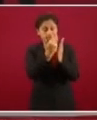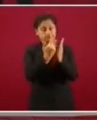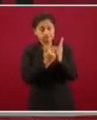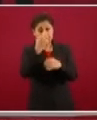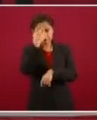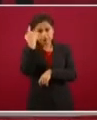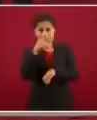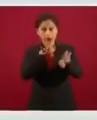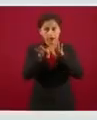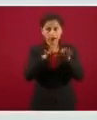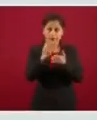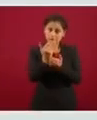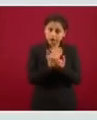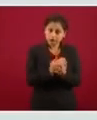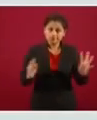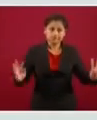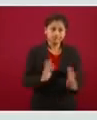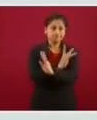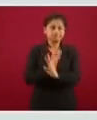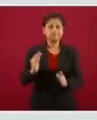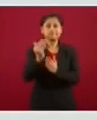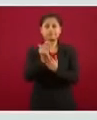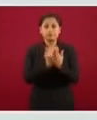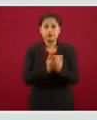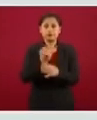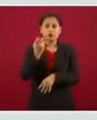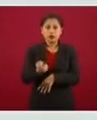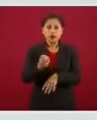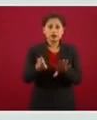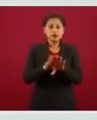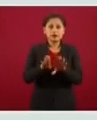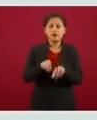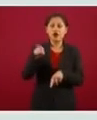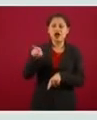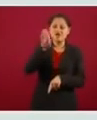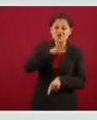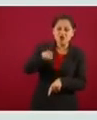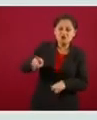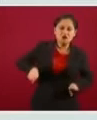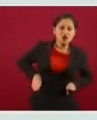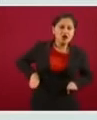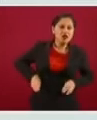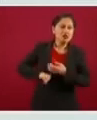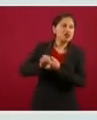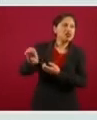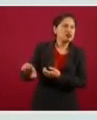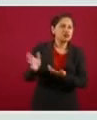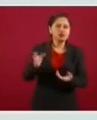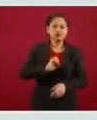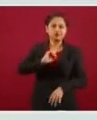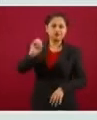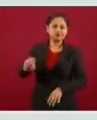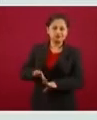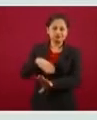ser pretexto para la discriminación, para la xenofobia, para el rechazo a personas. Nos